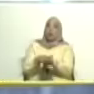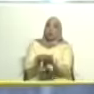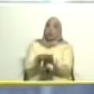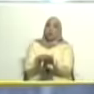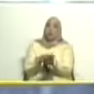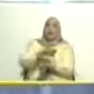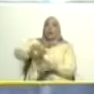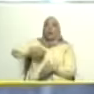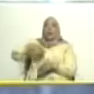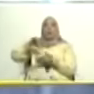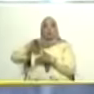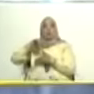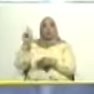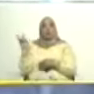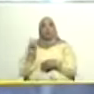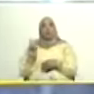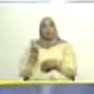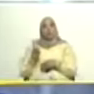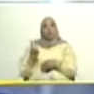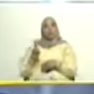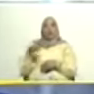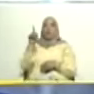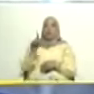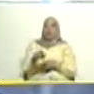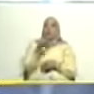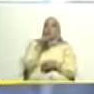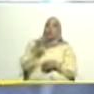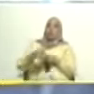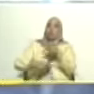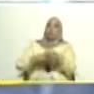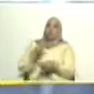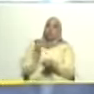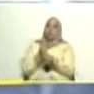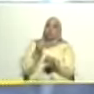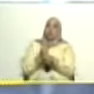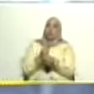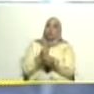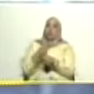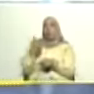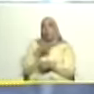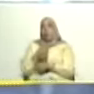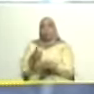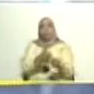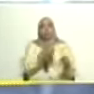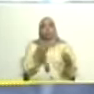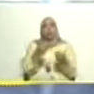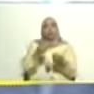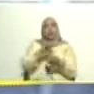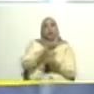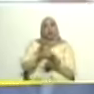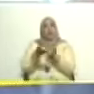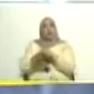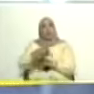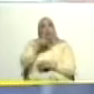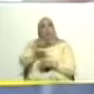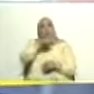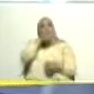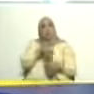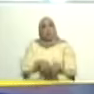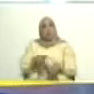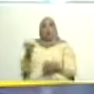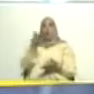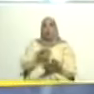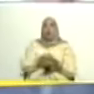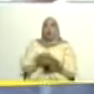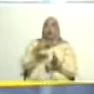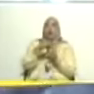de nuestra América Latina y el Caribe. Y por eso decimos, tenemos que salir de la desorientación geopolítica e histórica, volver, como